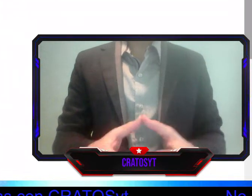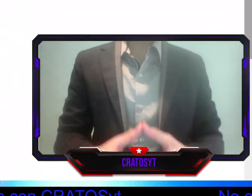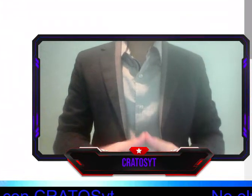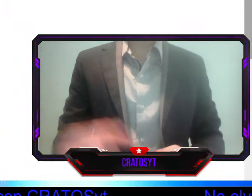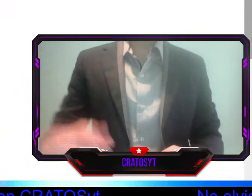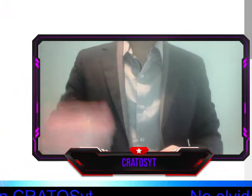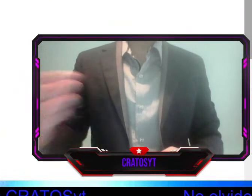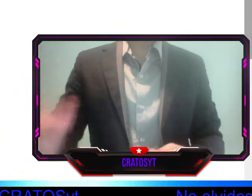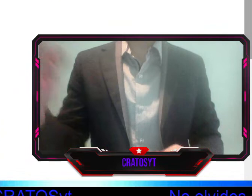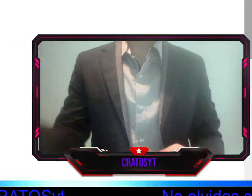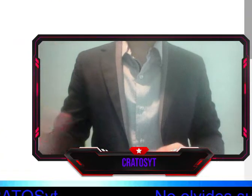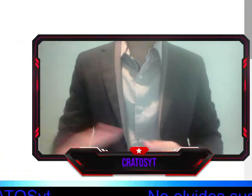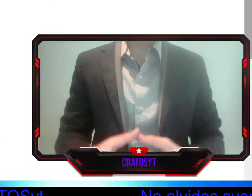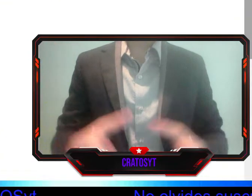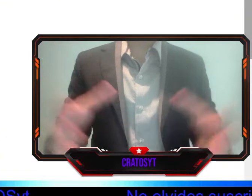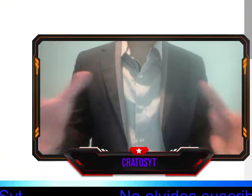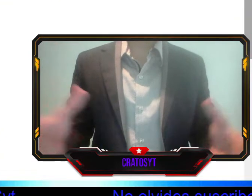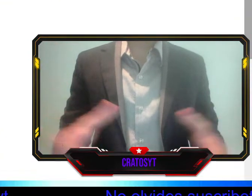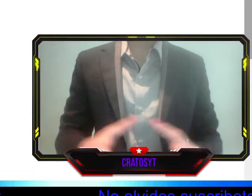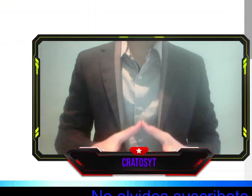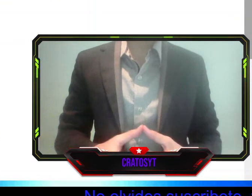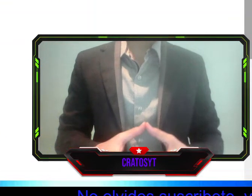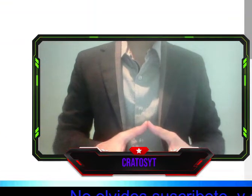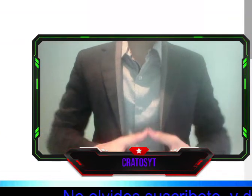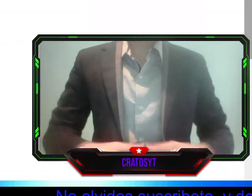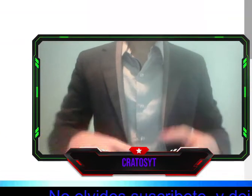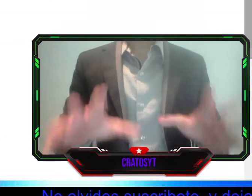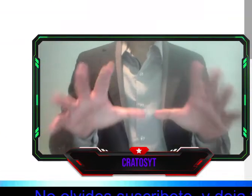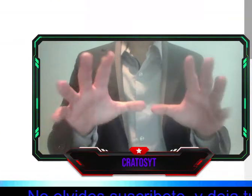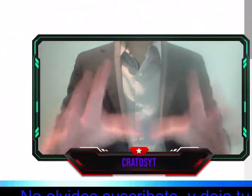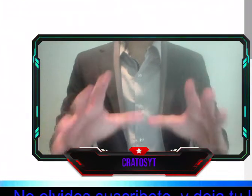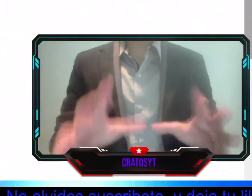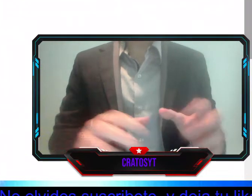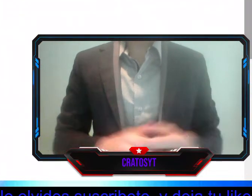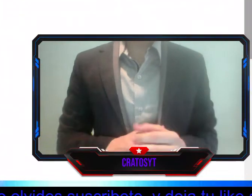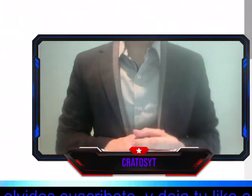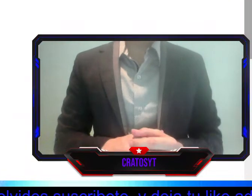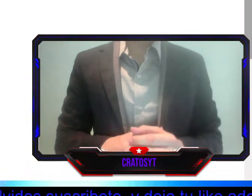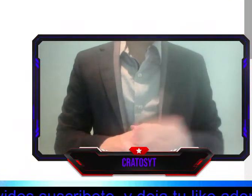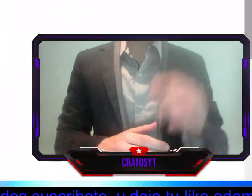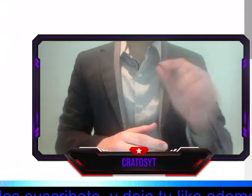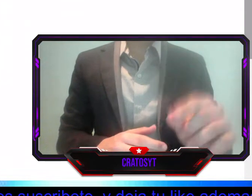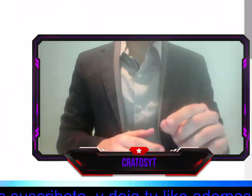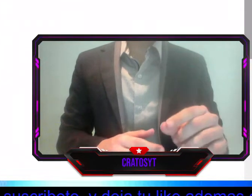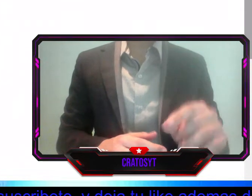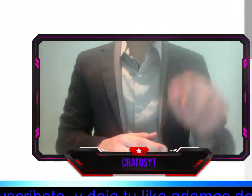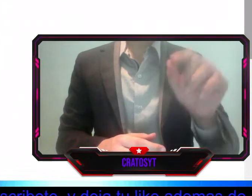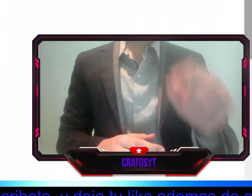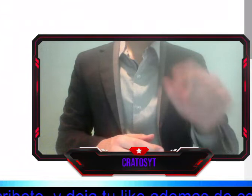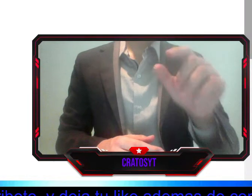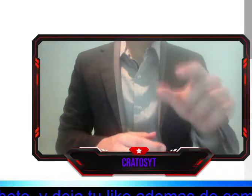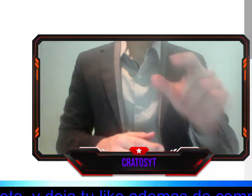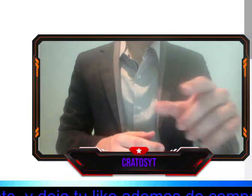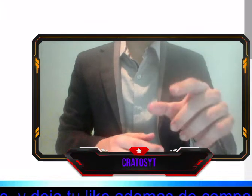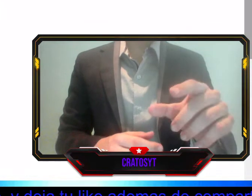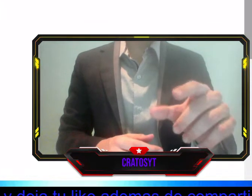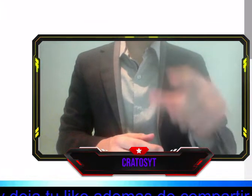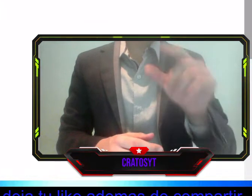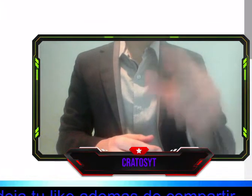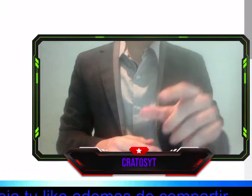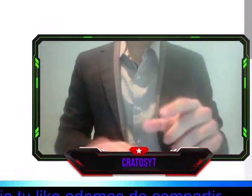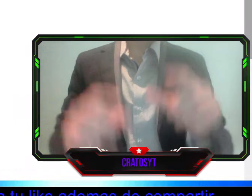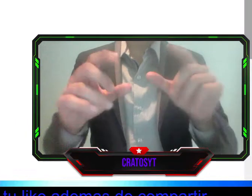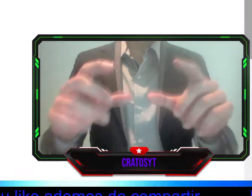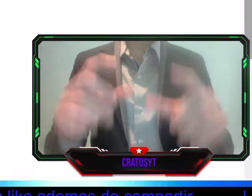a ser solamente la punta del iceberg para proseguir con las investigaciones, porque yo estoy más que seguro que este monto es solamente la punta del iceberg,